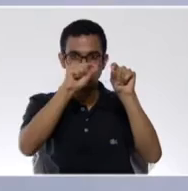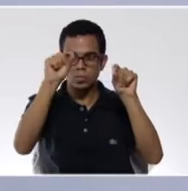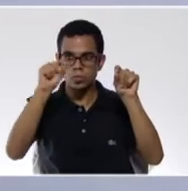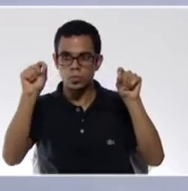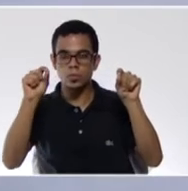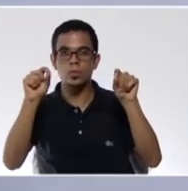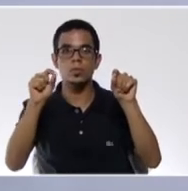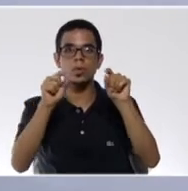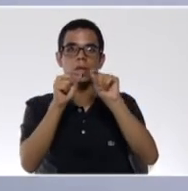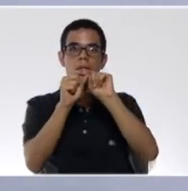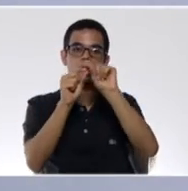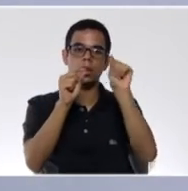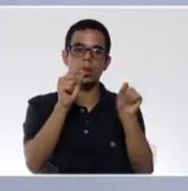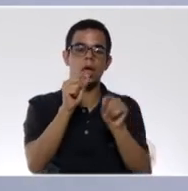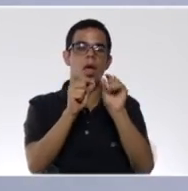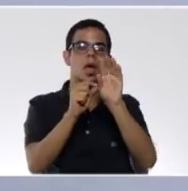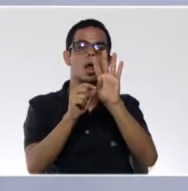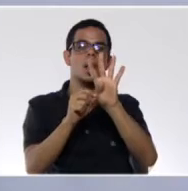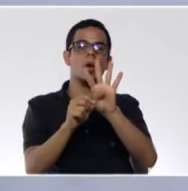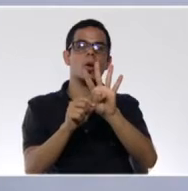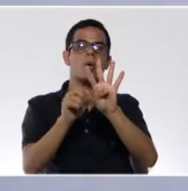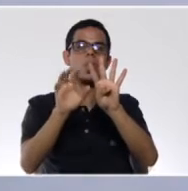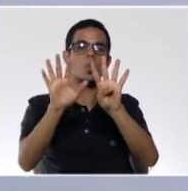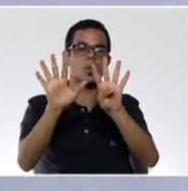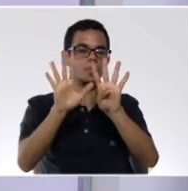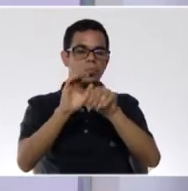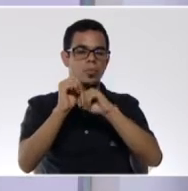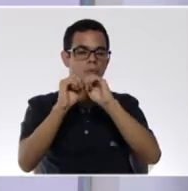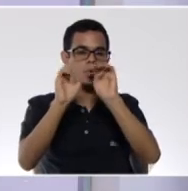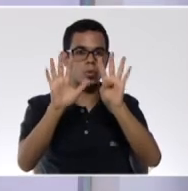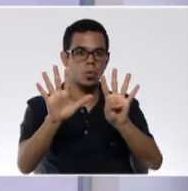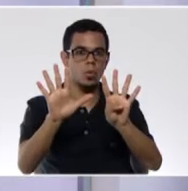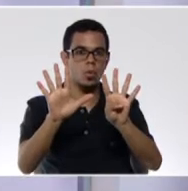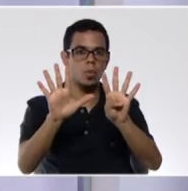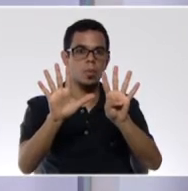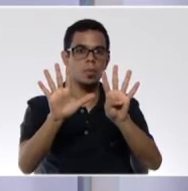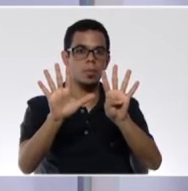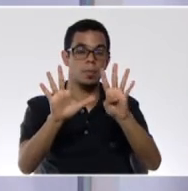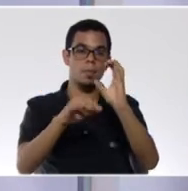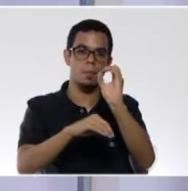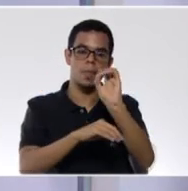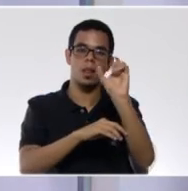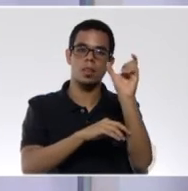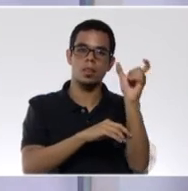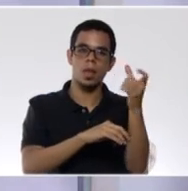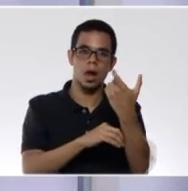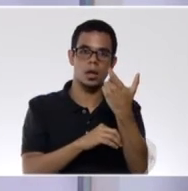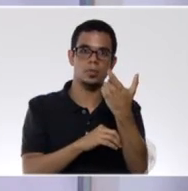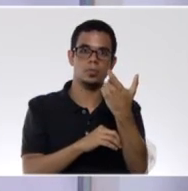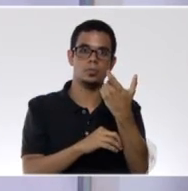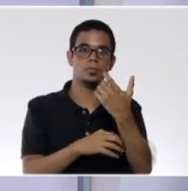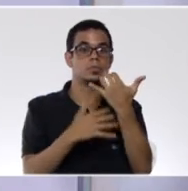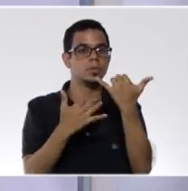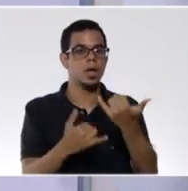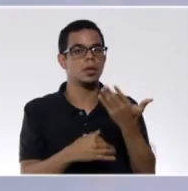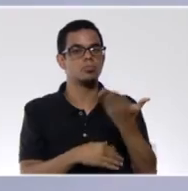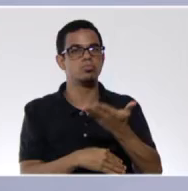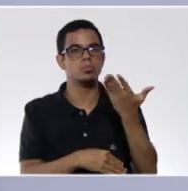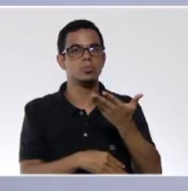90 grados. Ya nos los indica la escuadra, lo verificamos con el transportador.